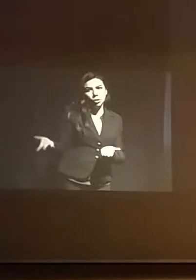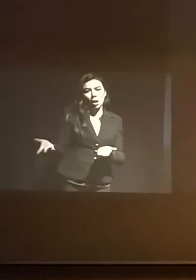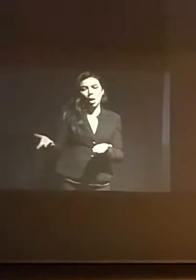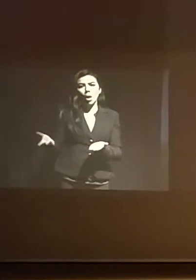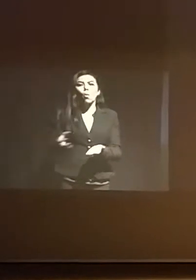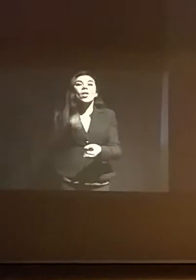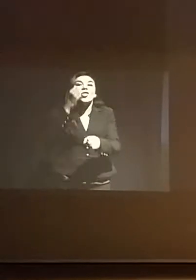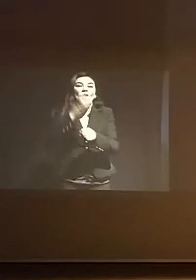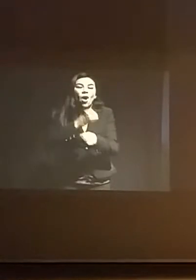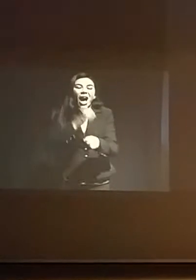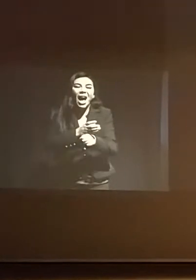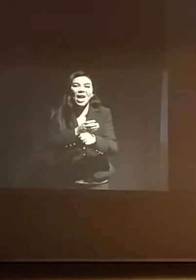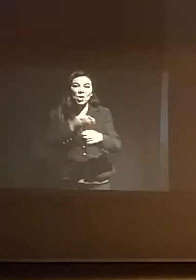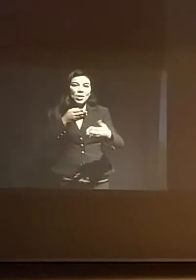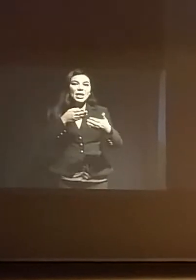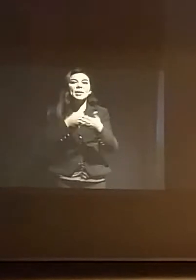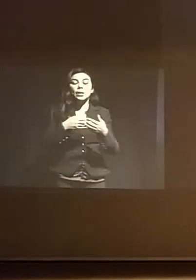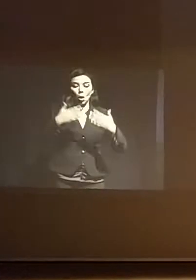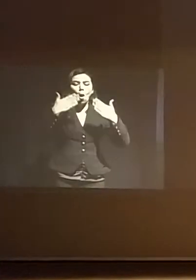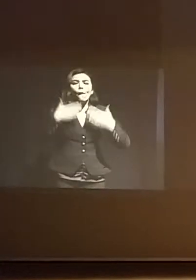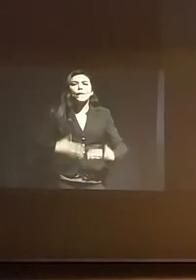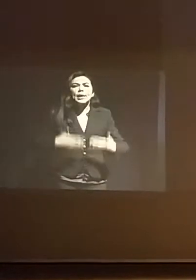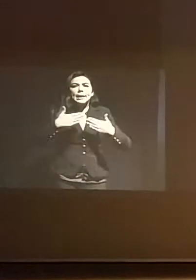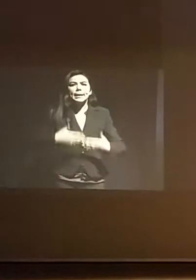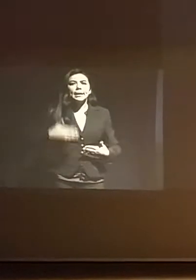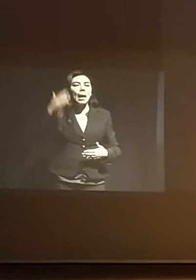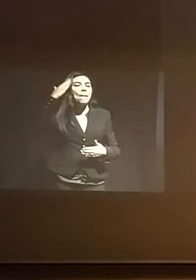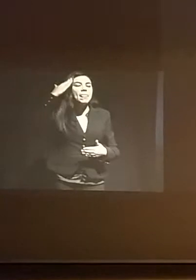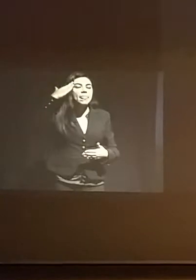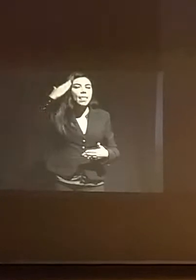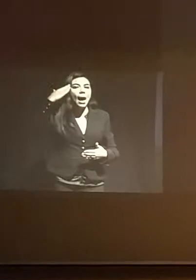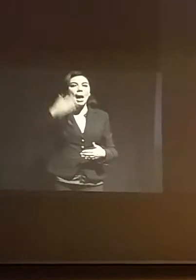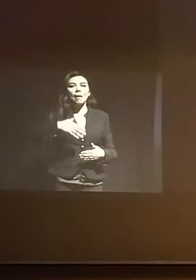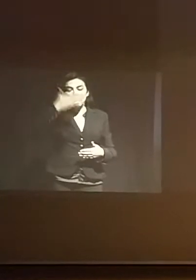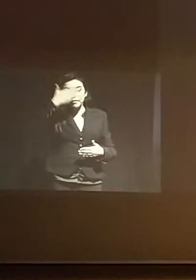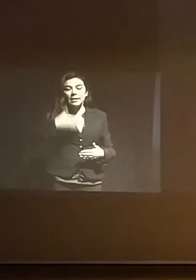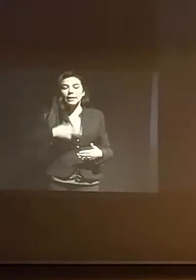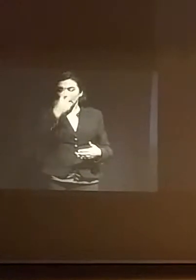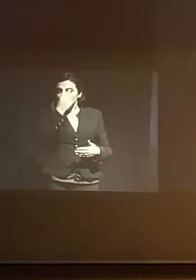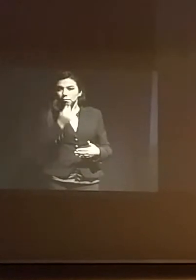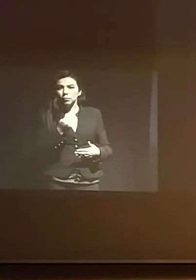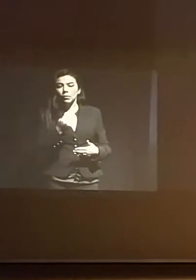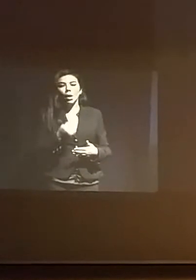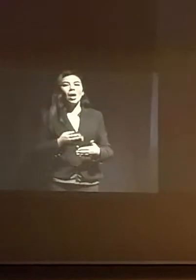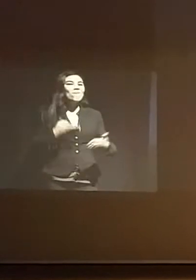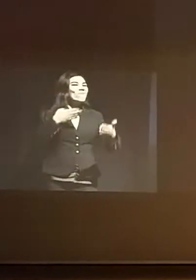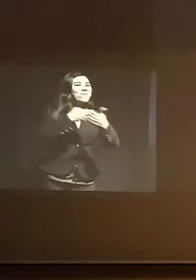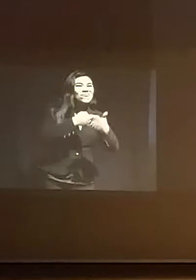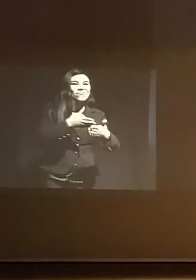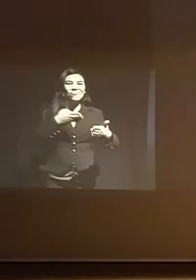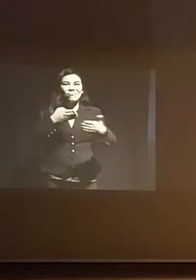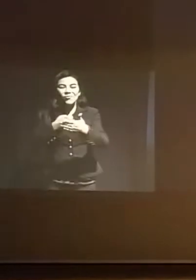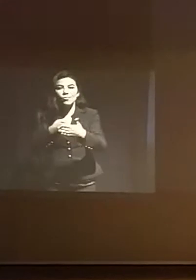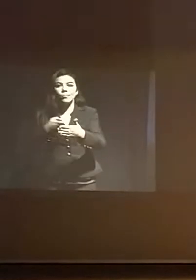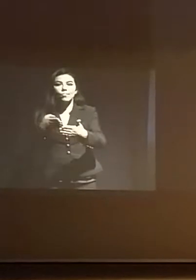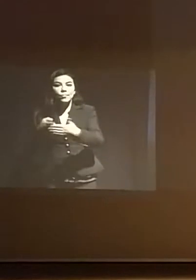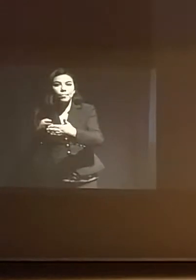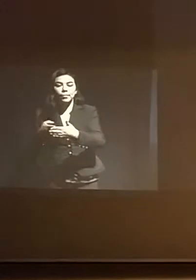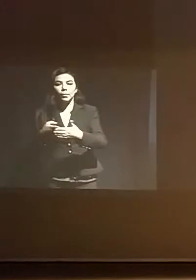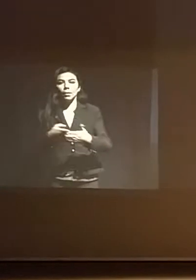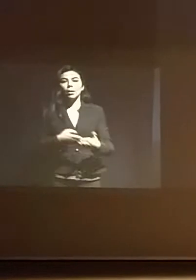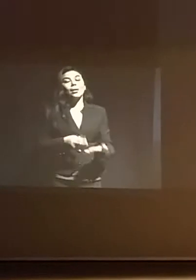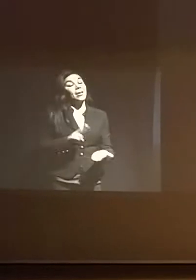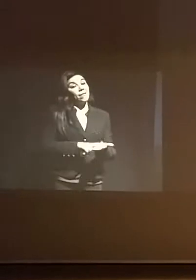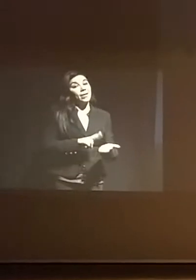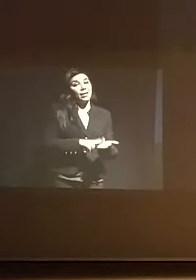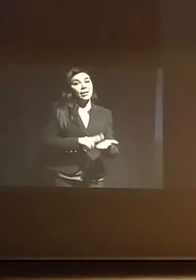una restricción, una limitación física o sensorial o mental, se maximiza, nos limita. Y es verdad que